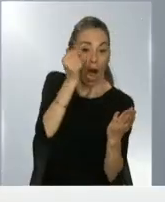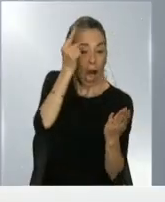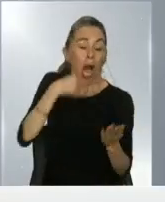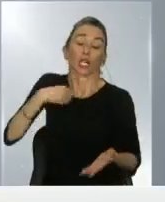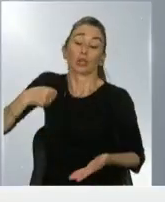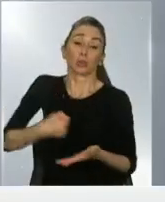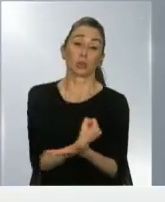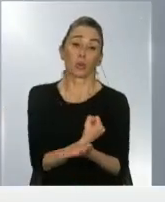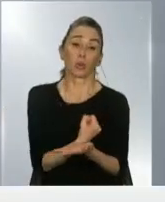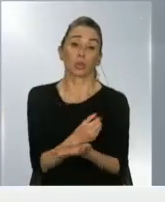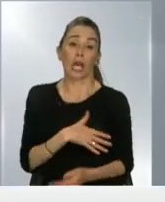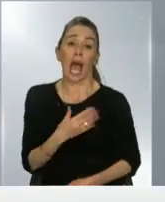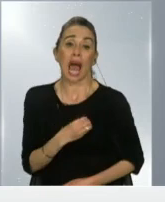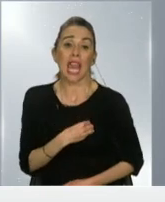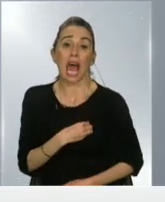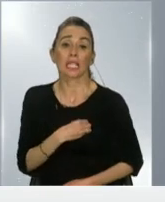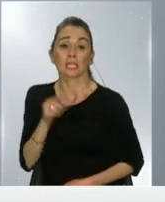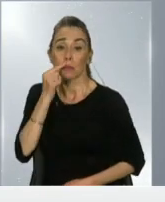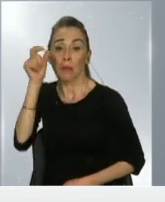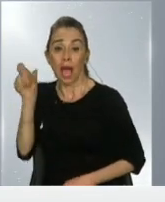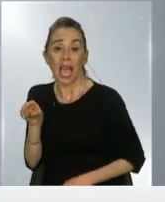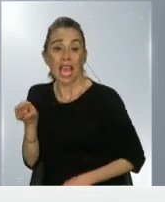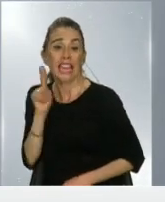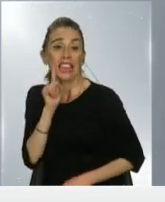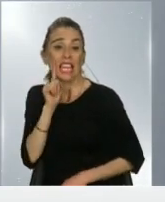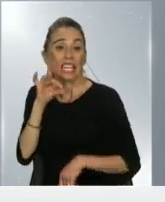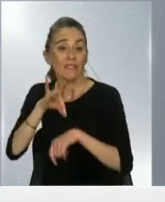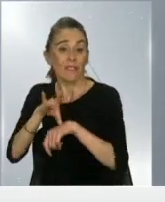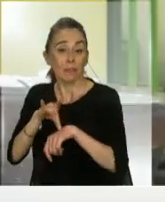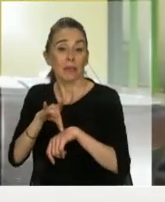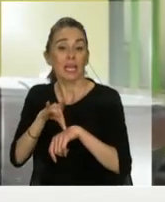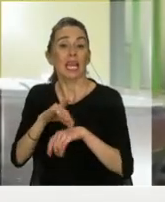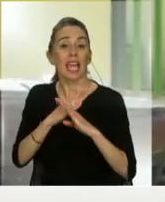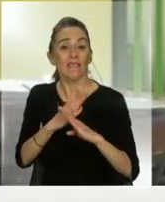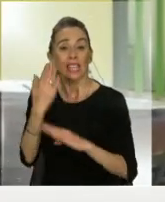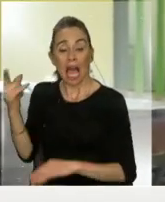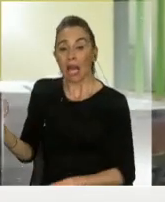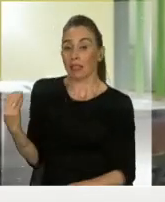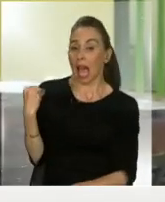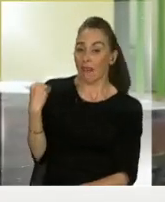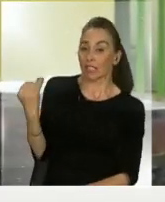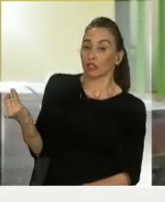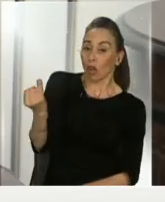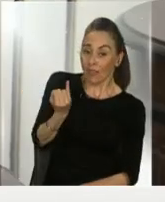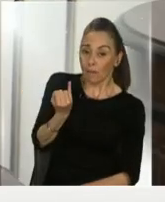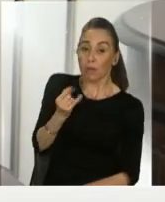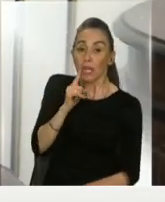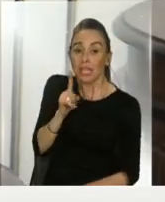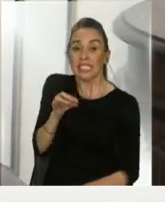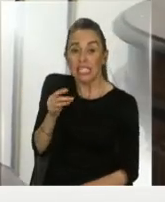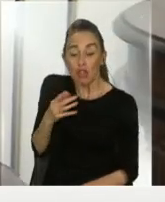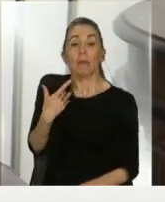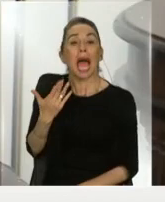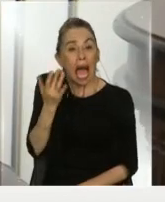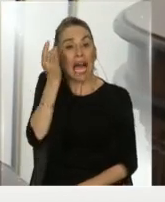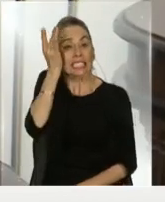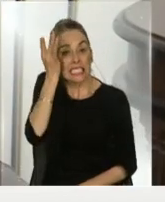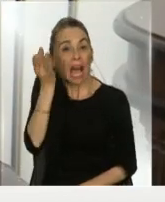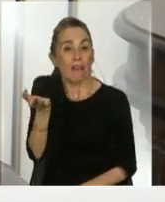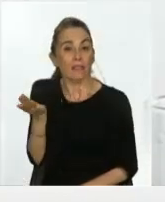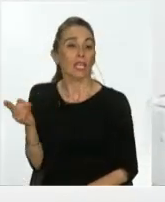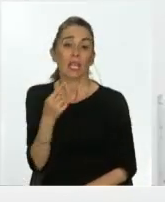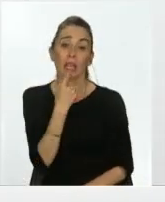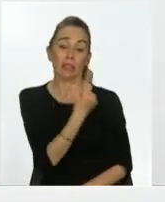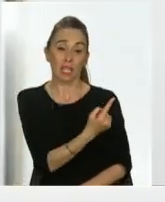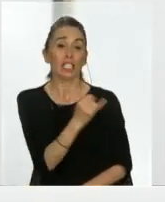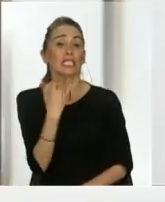dije que lástima lo que él tiene. Yo creo que todo esto se hubiera evitado si él en un principio no hubiera informado acerca de su síndrome. Pero Felipe insiste